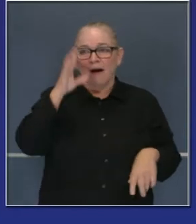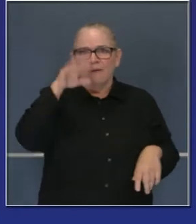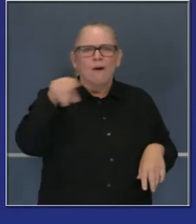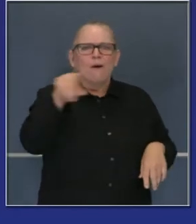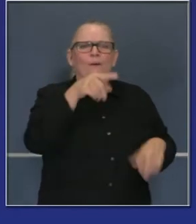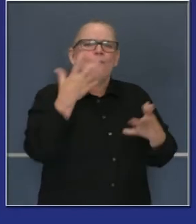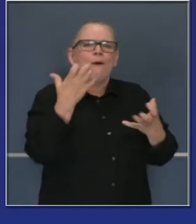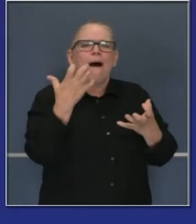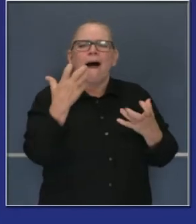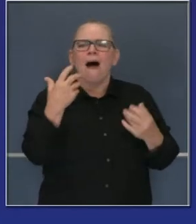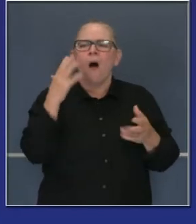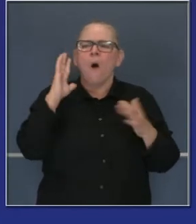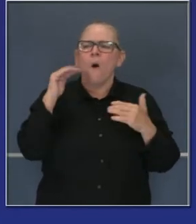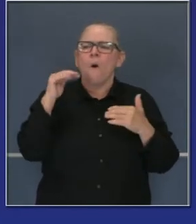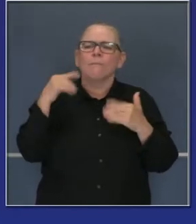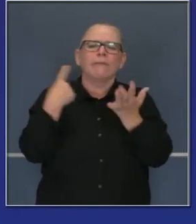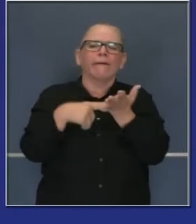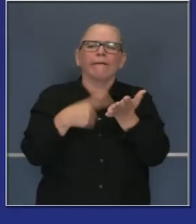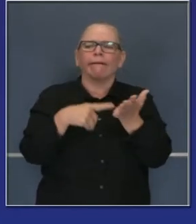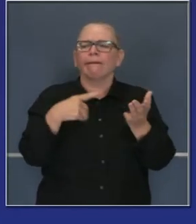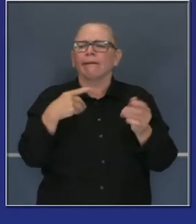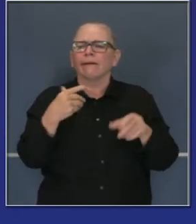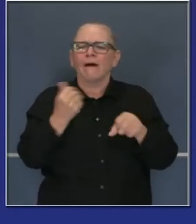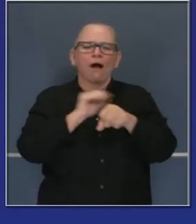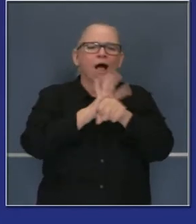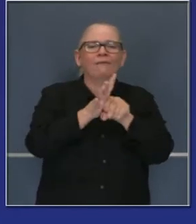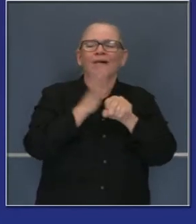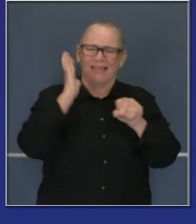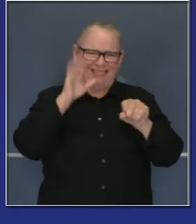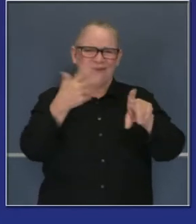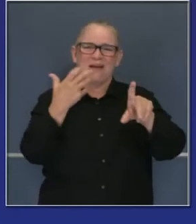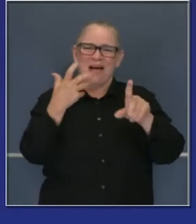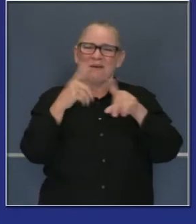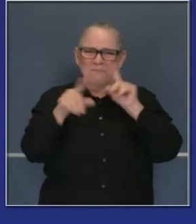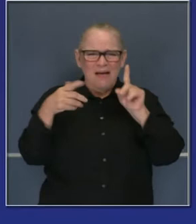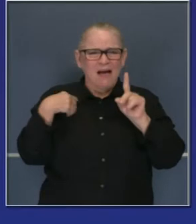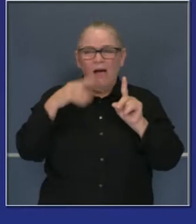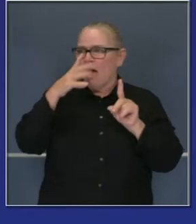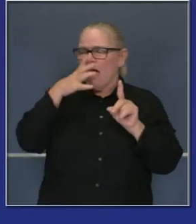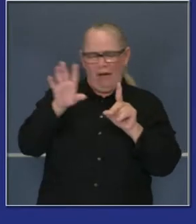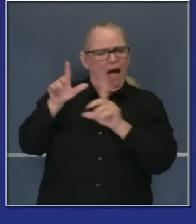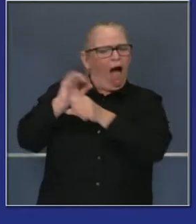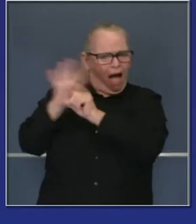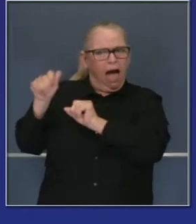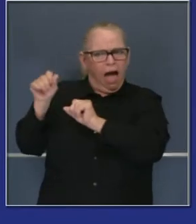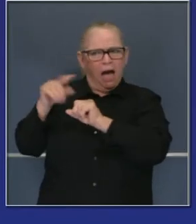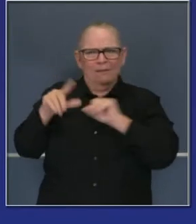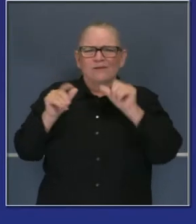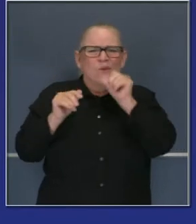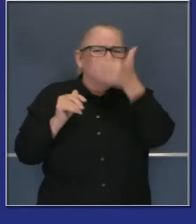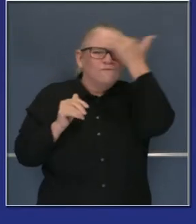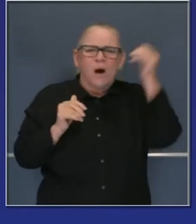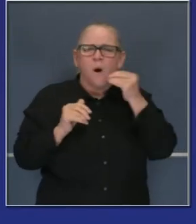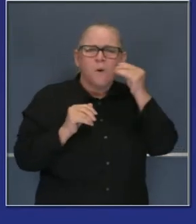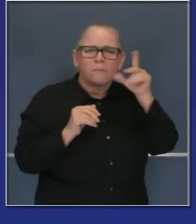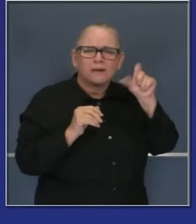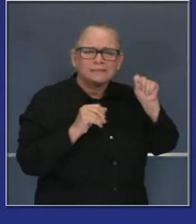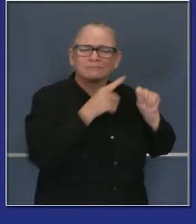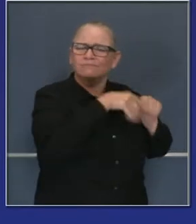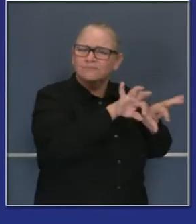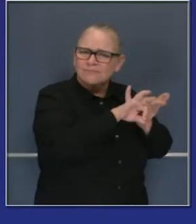cuanto a kobe de los incendios pero quiero enfocarme ahora en nuestro nuestra resolución en resolver esto que no va a pasar de la noche a la mañana